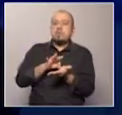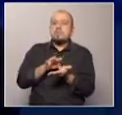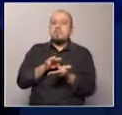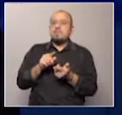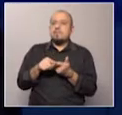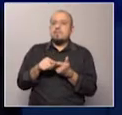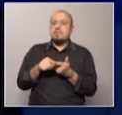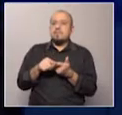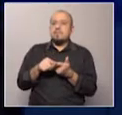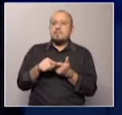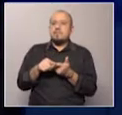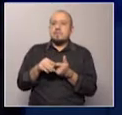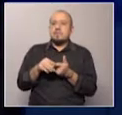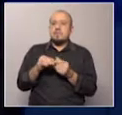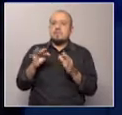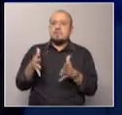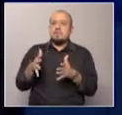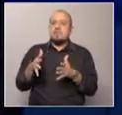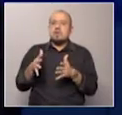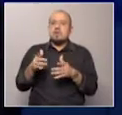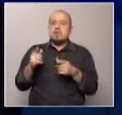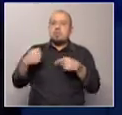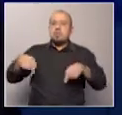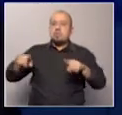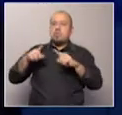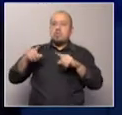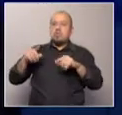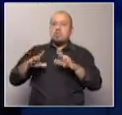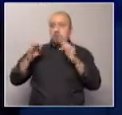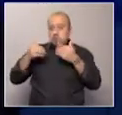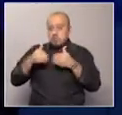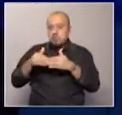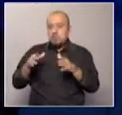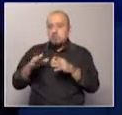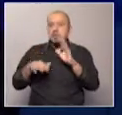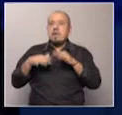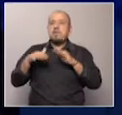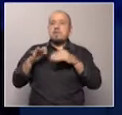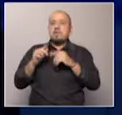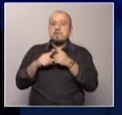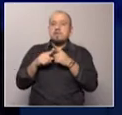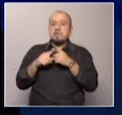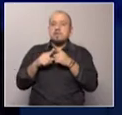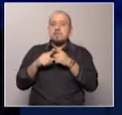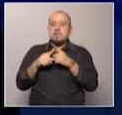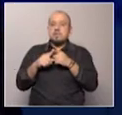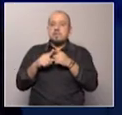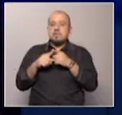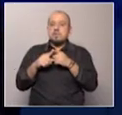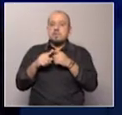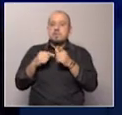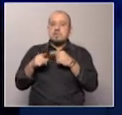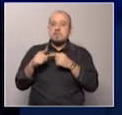una máquina de fotografía un radar esto lo que capta y a veces lo capta mal ya veces lo capta y las medidas que toman